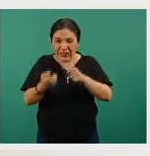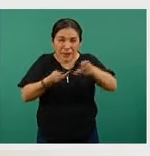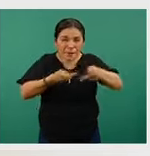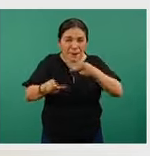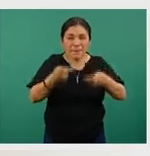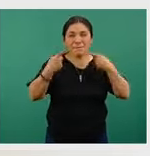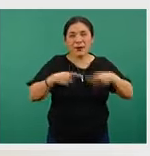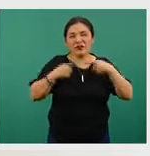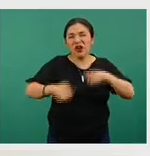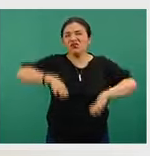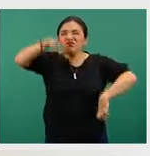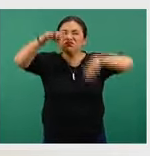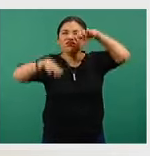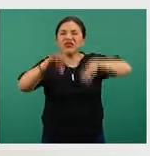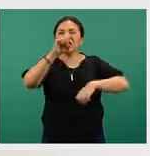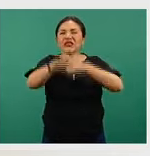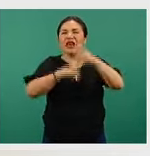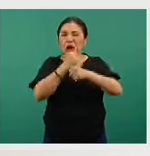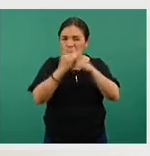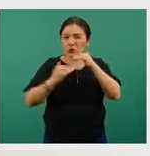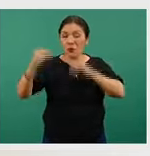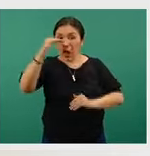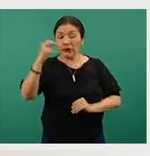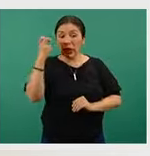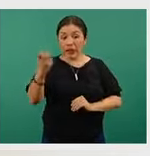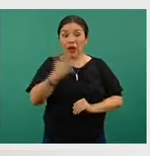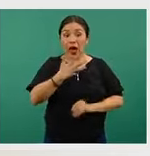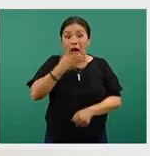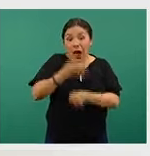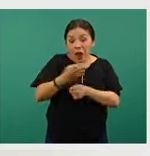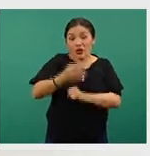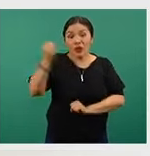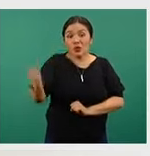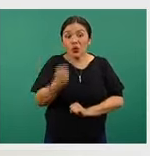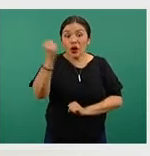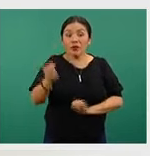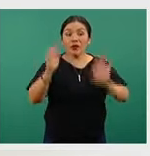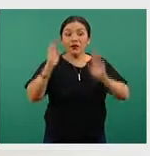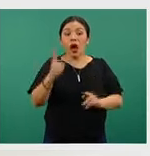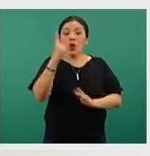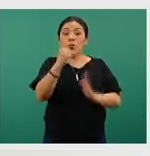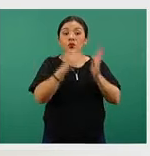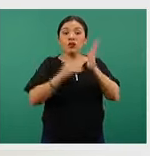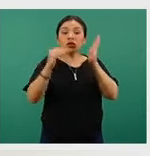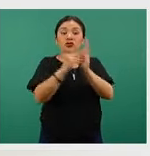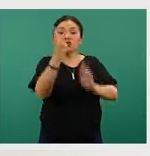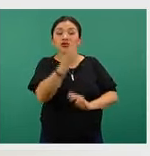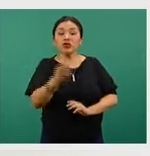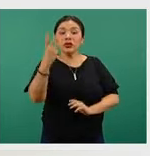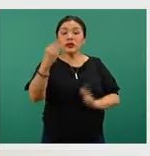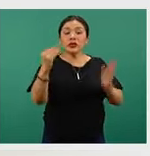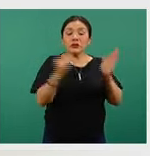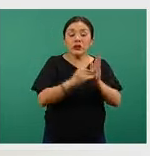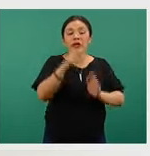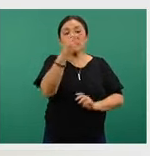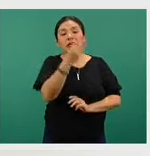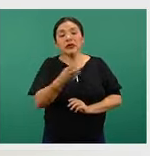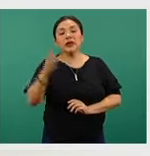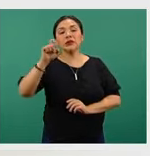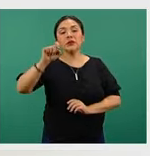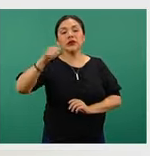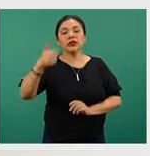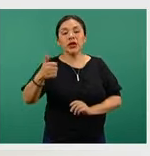personas adultas mayores tenemos ya afortunadamente un total de un millón 203 mil